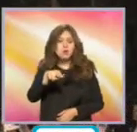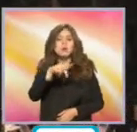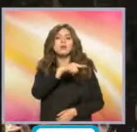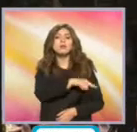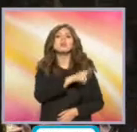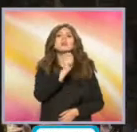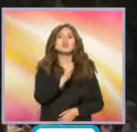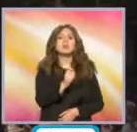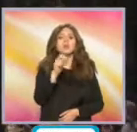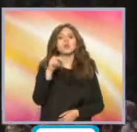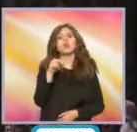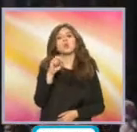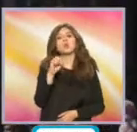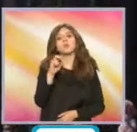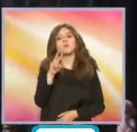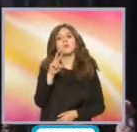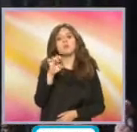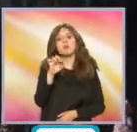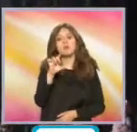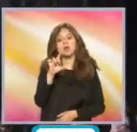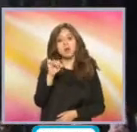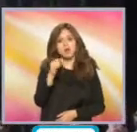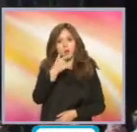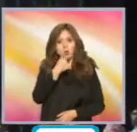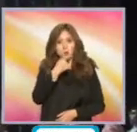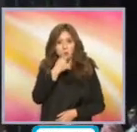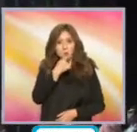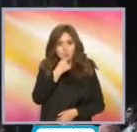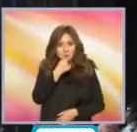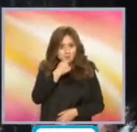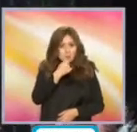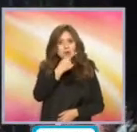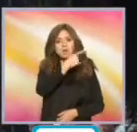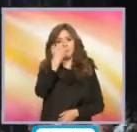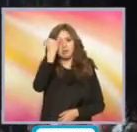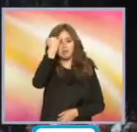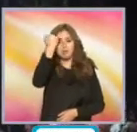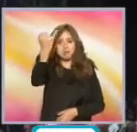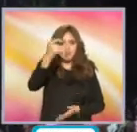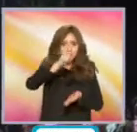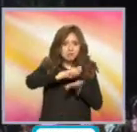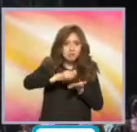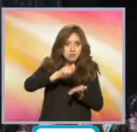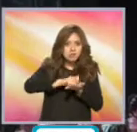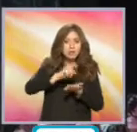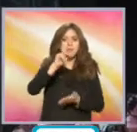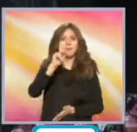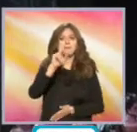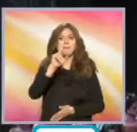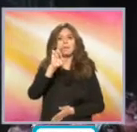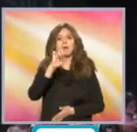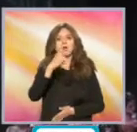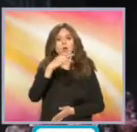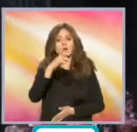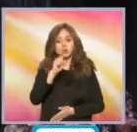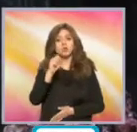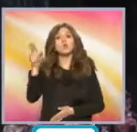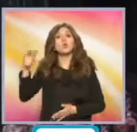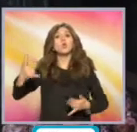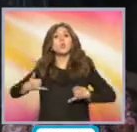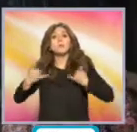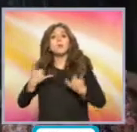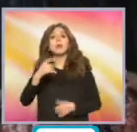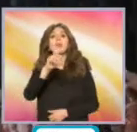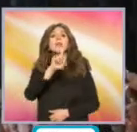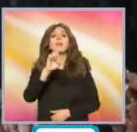una novela de Prévost, y trata sobre el joven de Grie, que es un joven